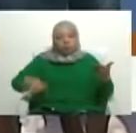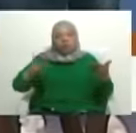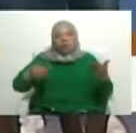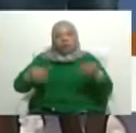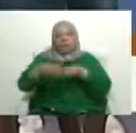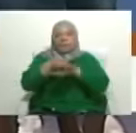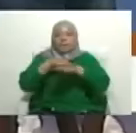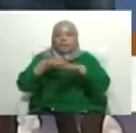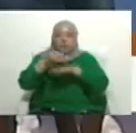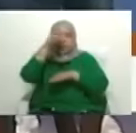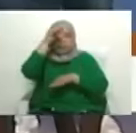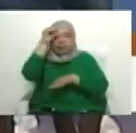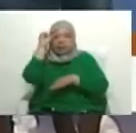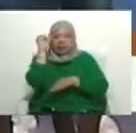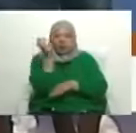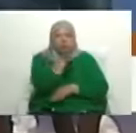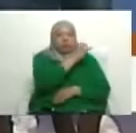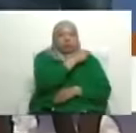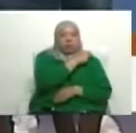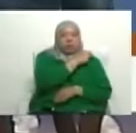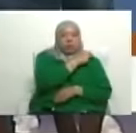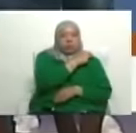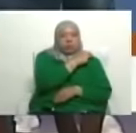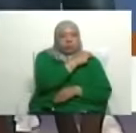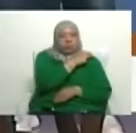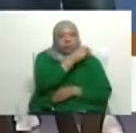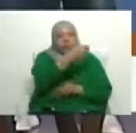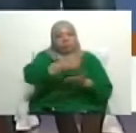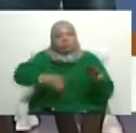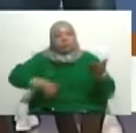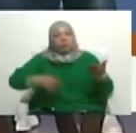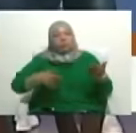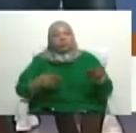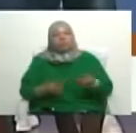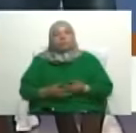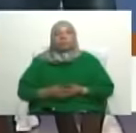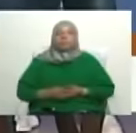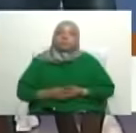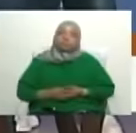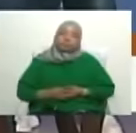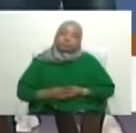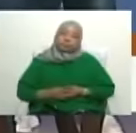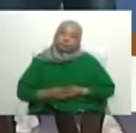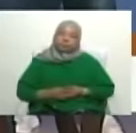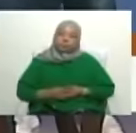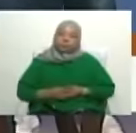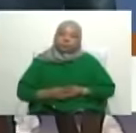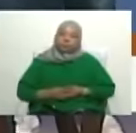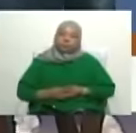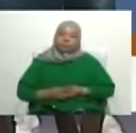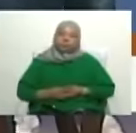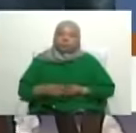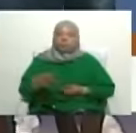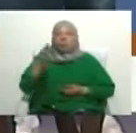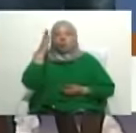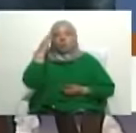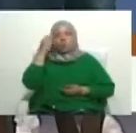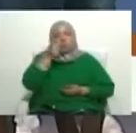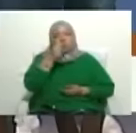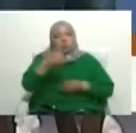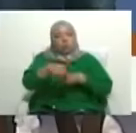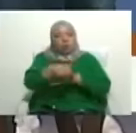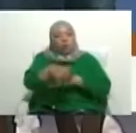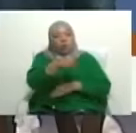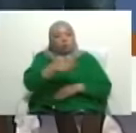en ese contrato. Lo que sucede, y se los digo a ustedes, que sé que son periodistas que se patean la calle para buscar